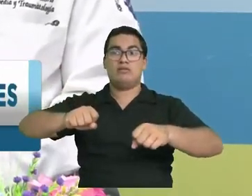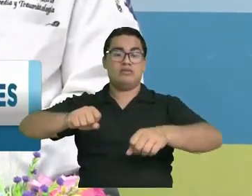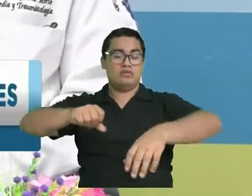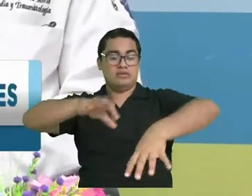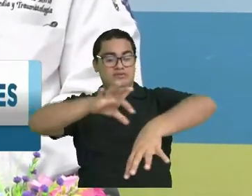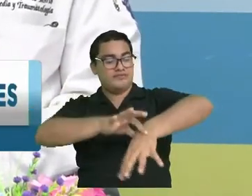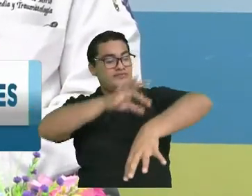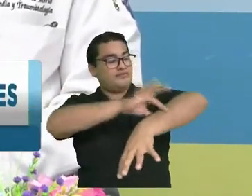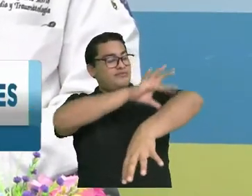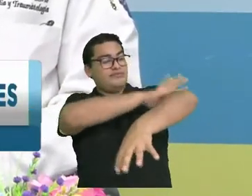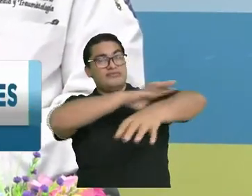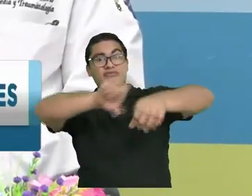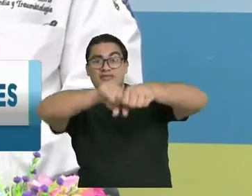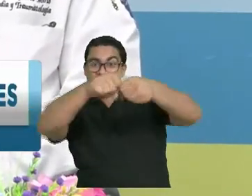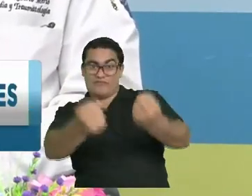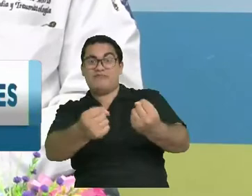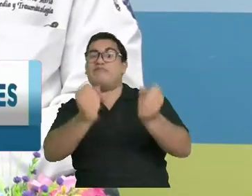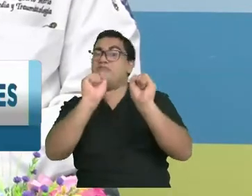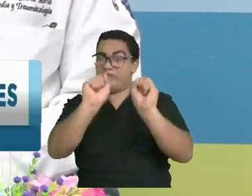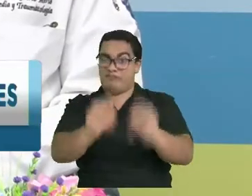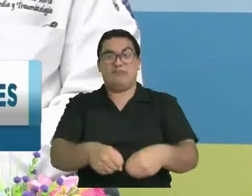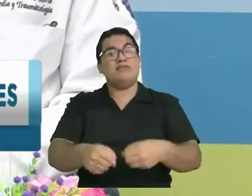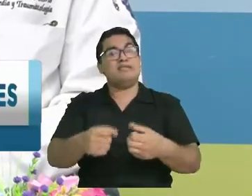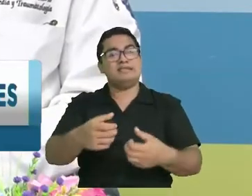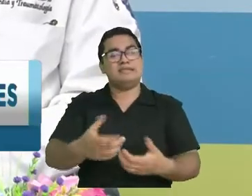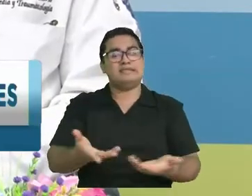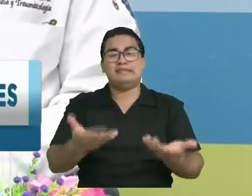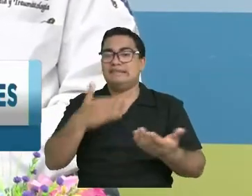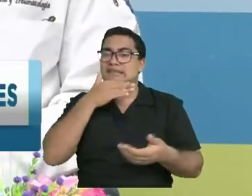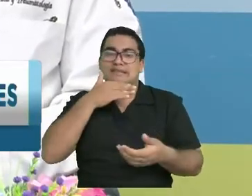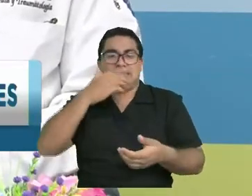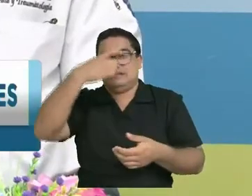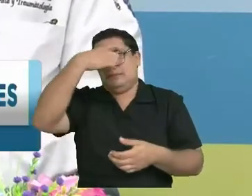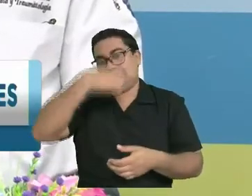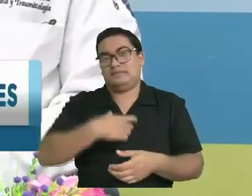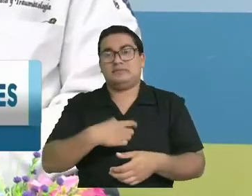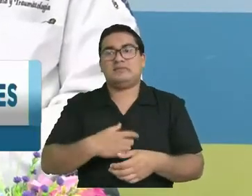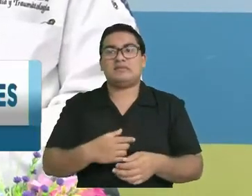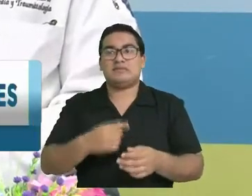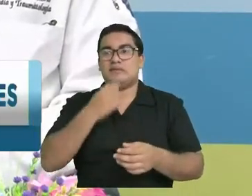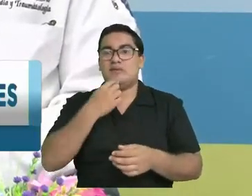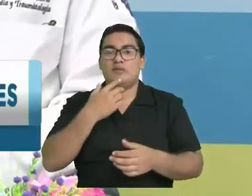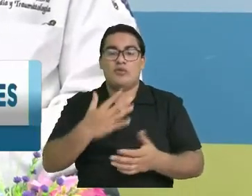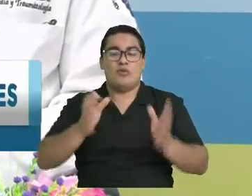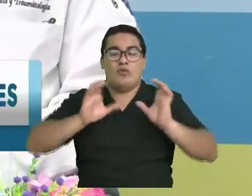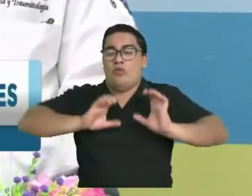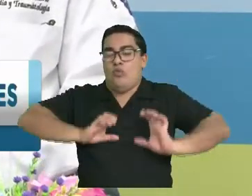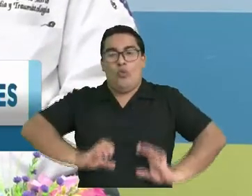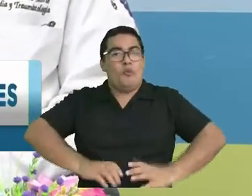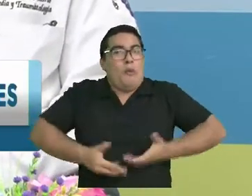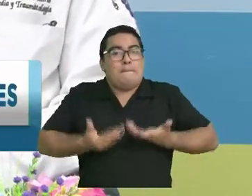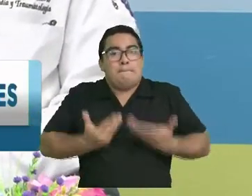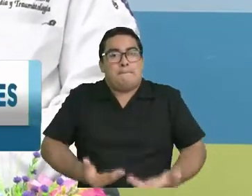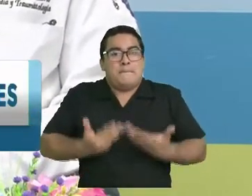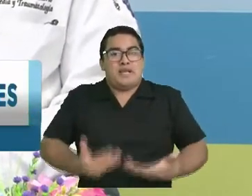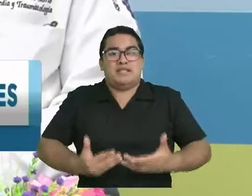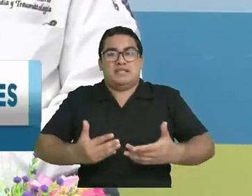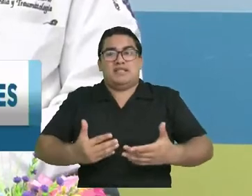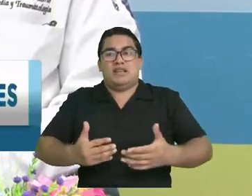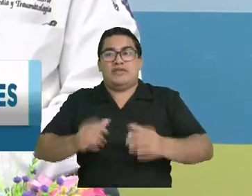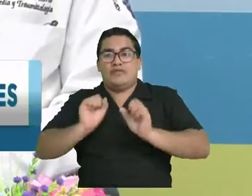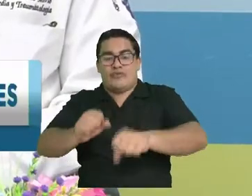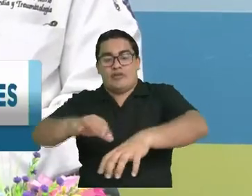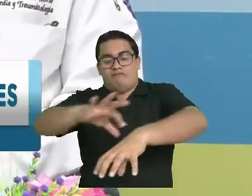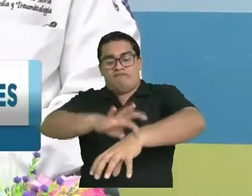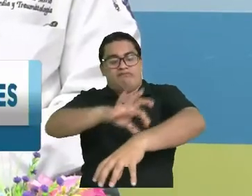tres fragmentos, o sea, hacer una fractura seria, porque es suficiente el peso del cuerpo en rotación para